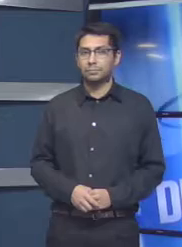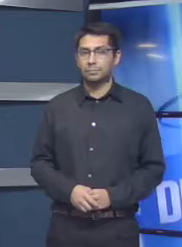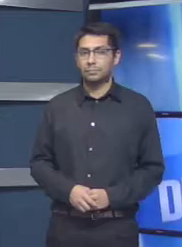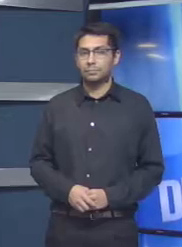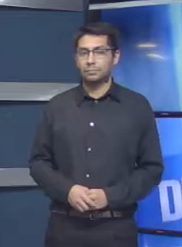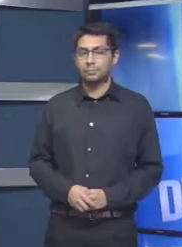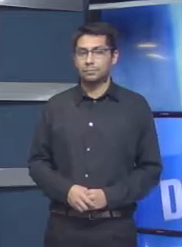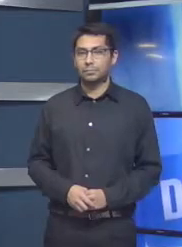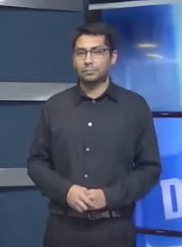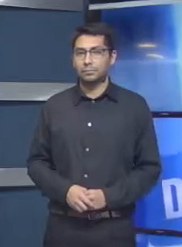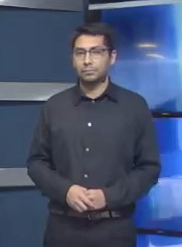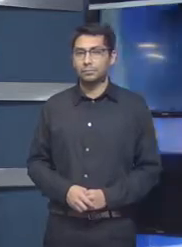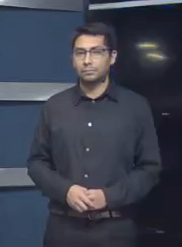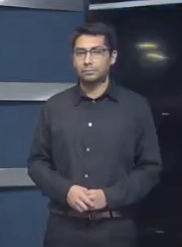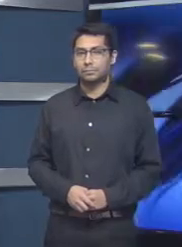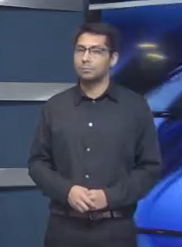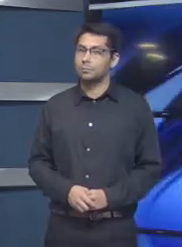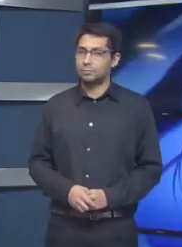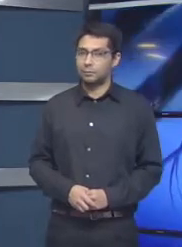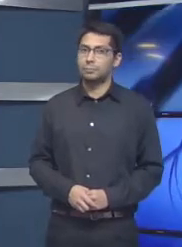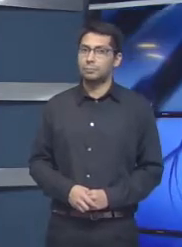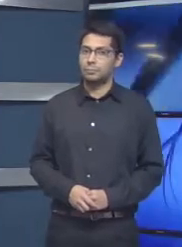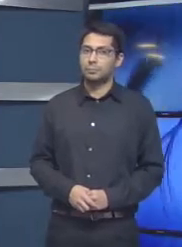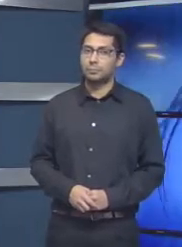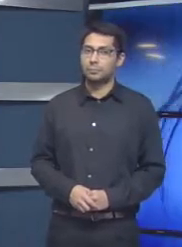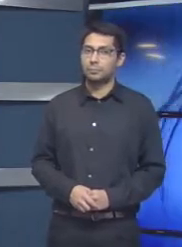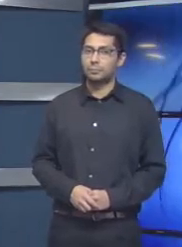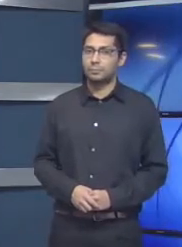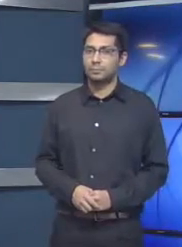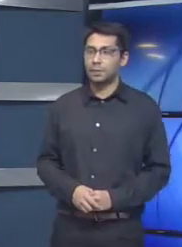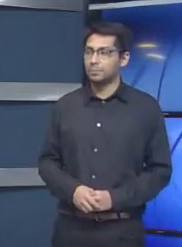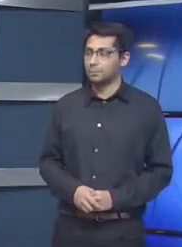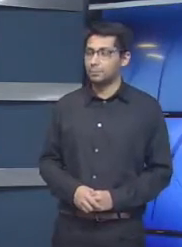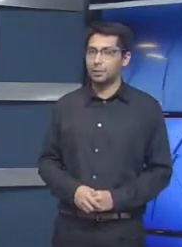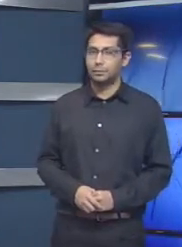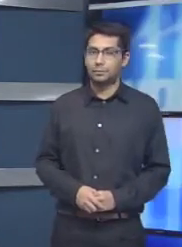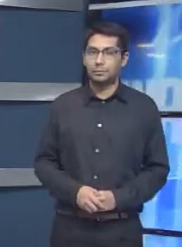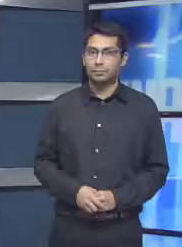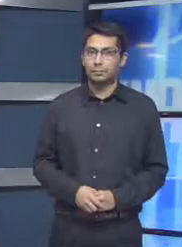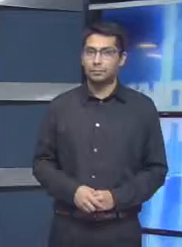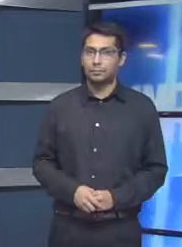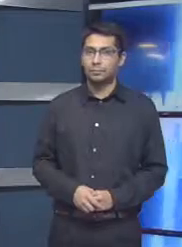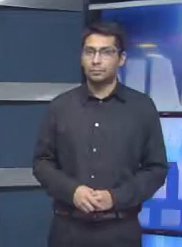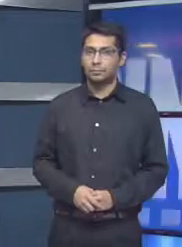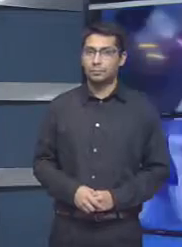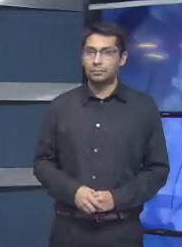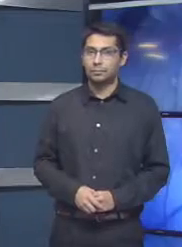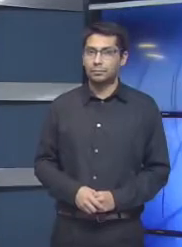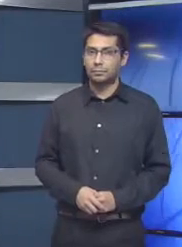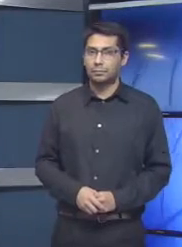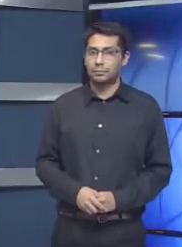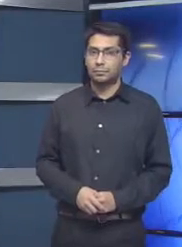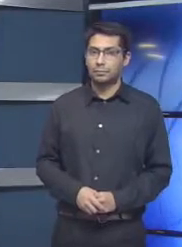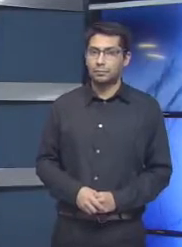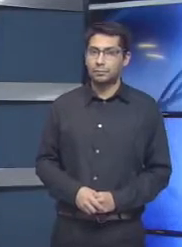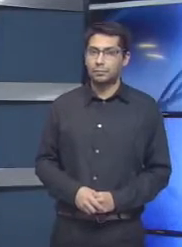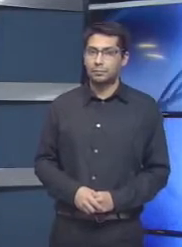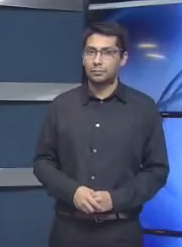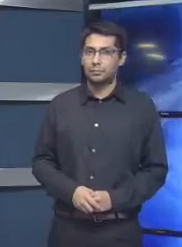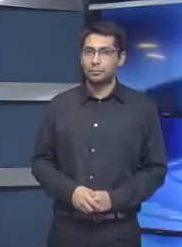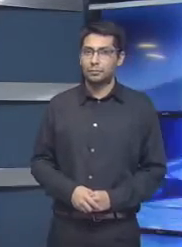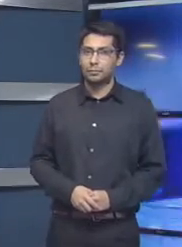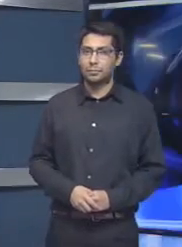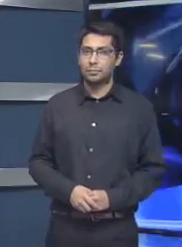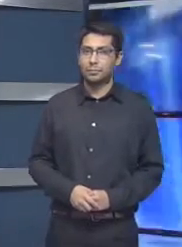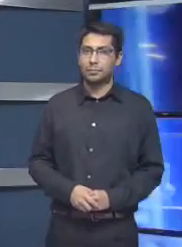automotores y los créditos que pueda dar a través de la tarjeta. Bien, ahí el consumidor tendrá que evaluar cuál le